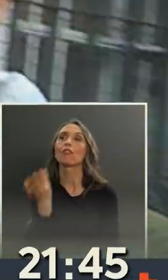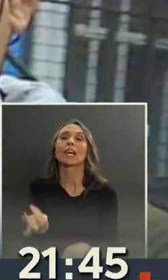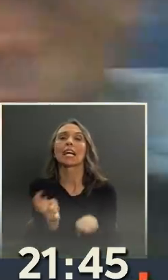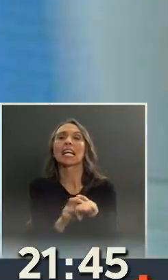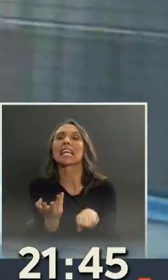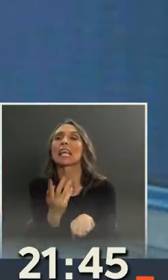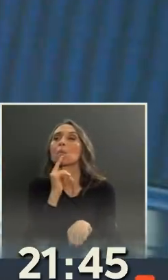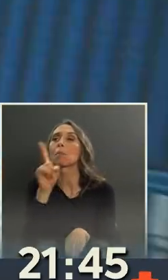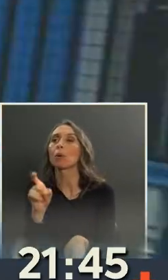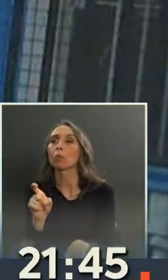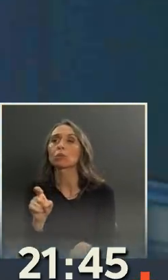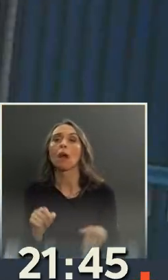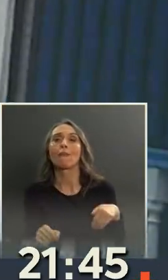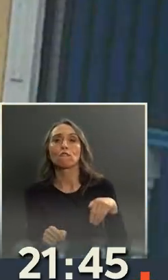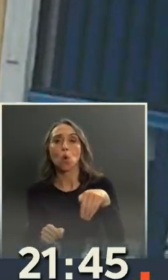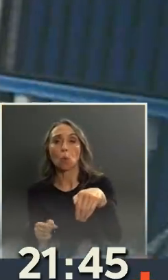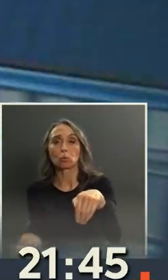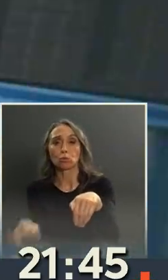es?